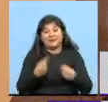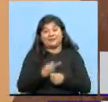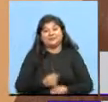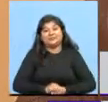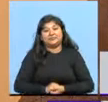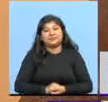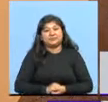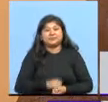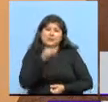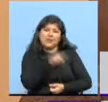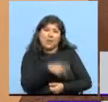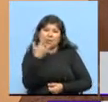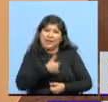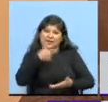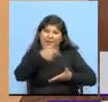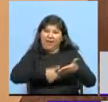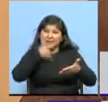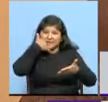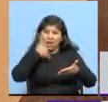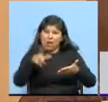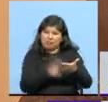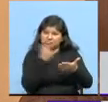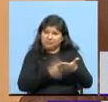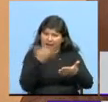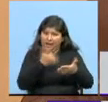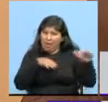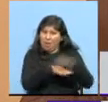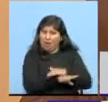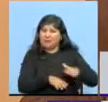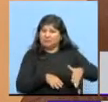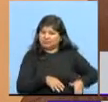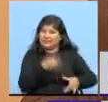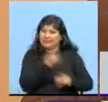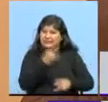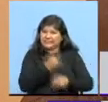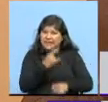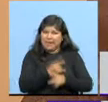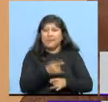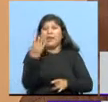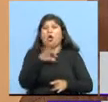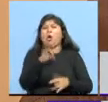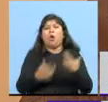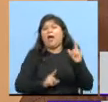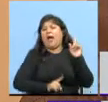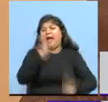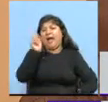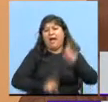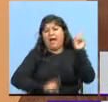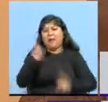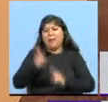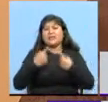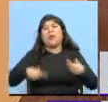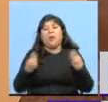¿Tenés mucho tiempo el celular en tu mano o lo usás de vez en cuando? De vez en cuando, porque a veces estoy haciendo mis